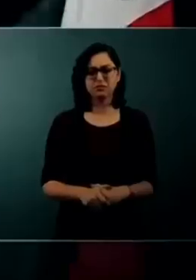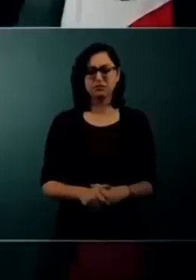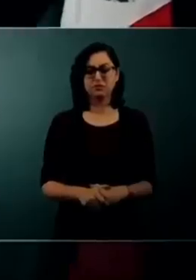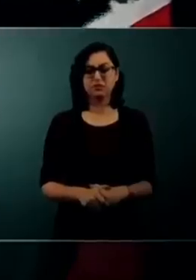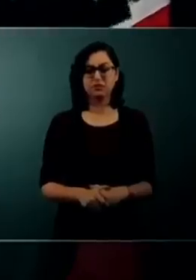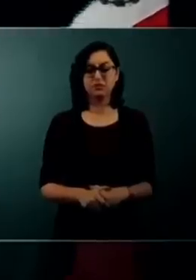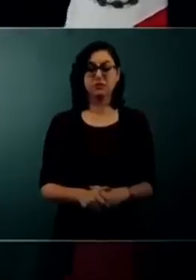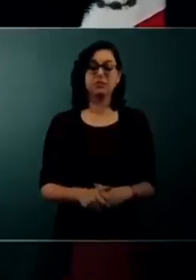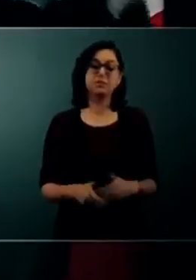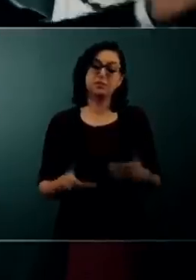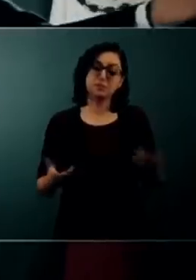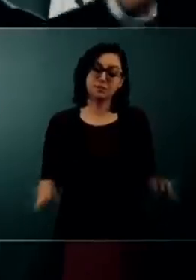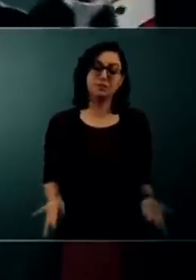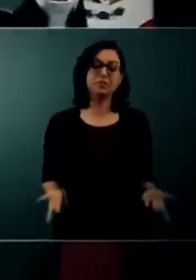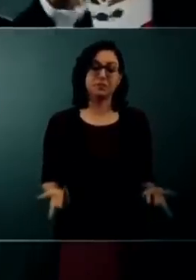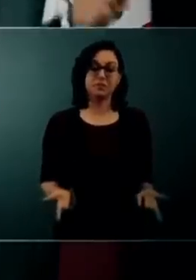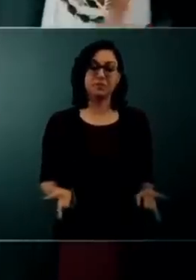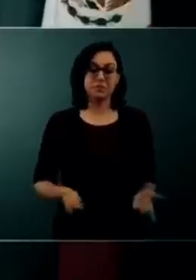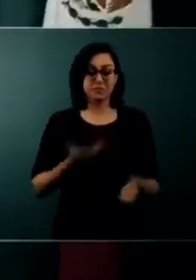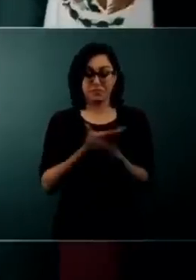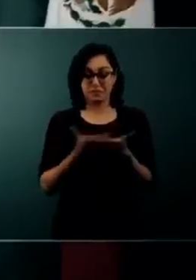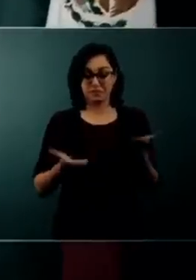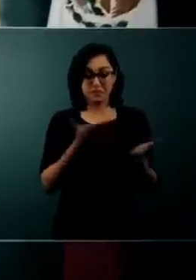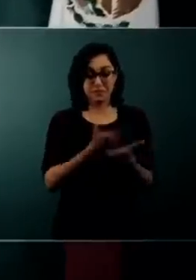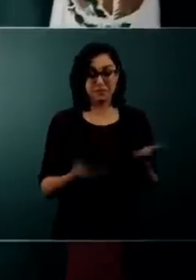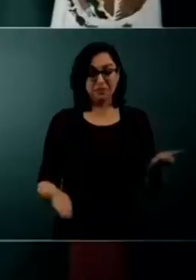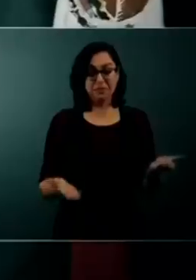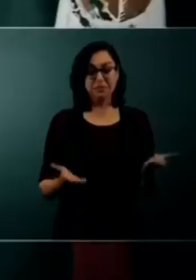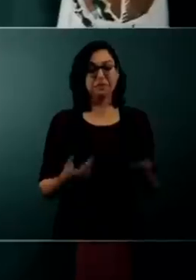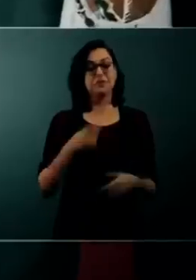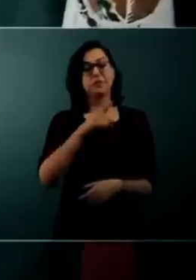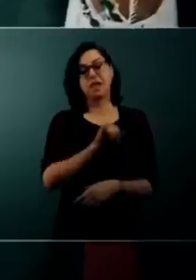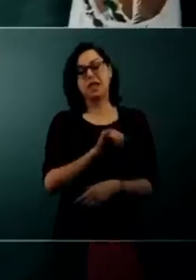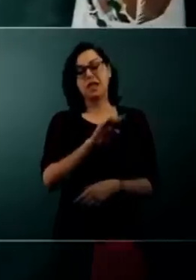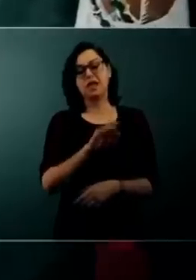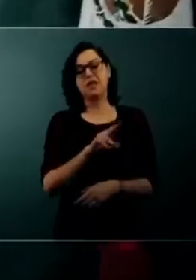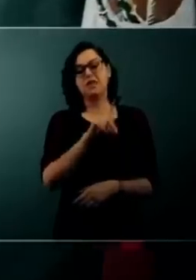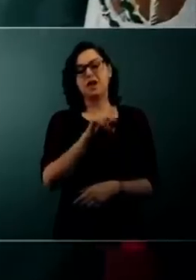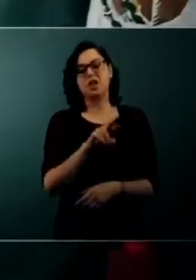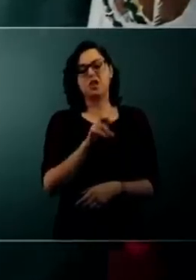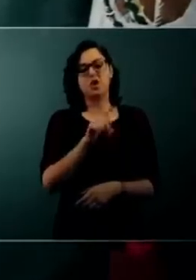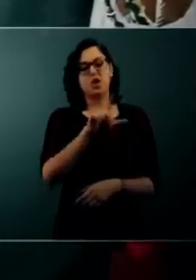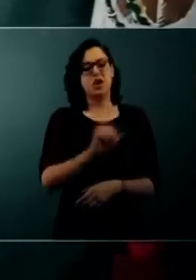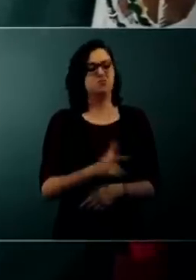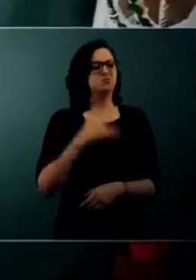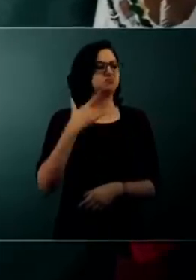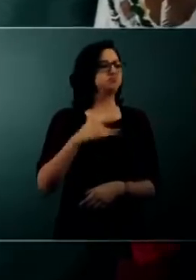claro que los señores de Iberdrola se sentían los dueños